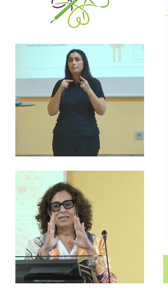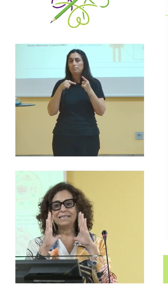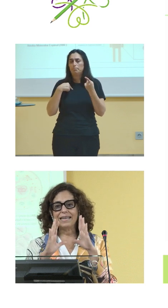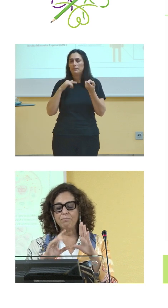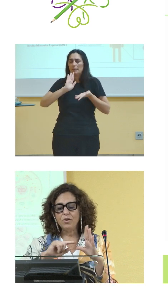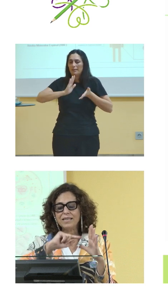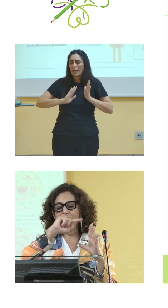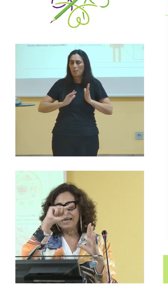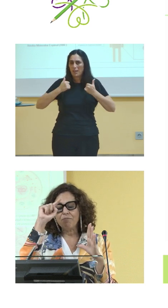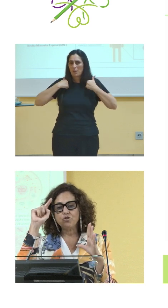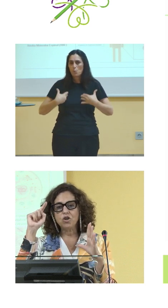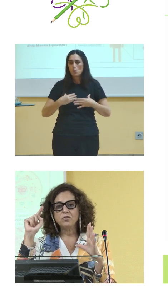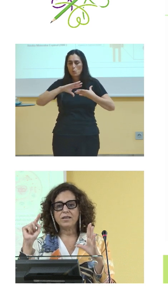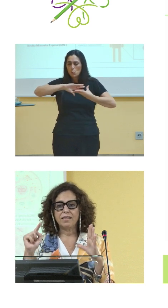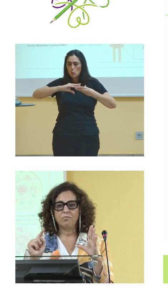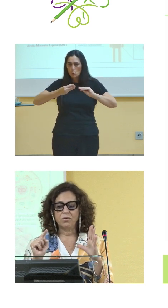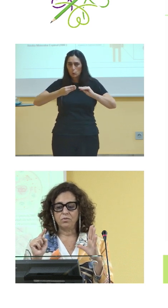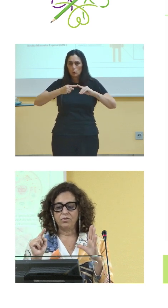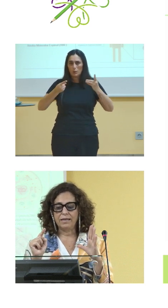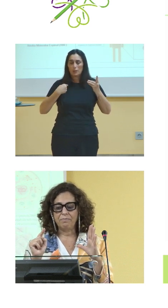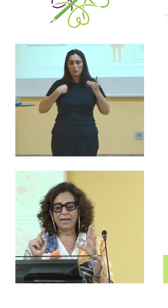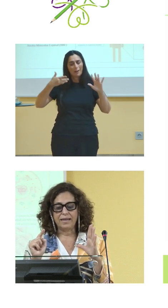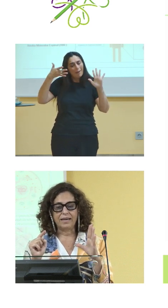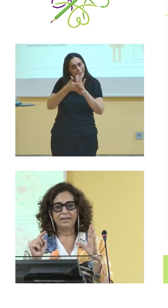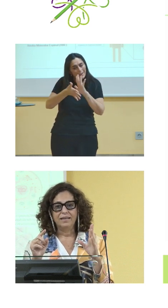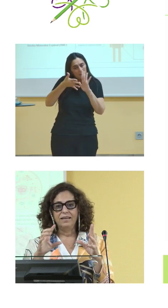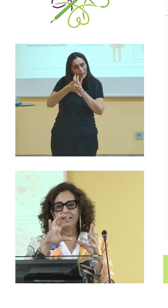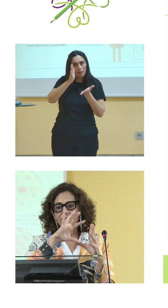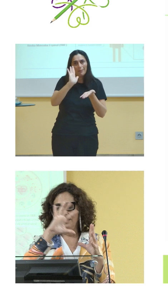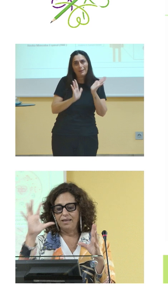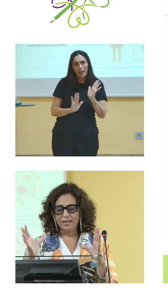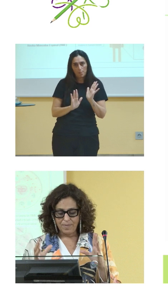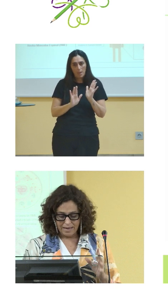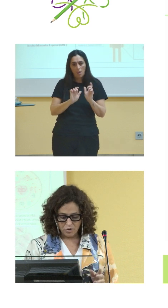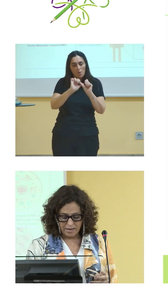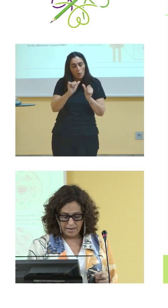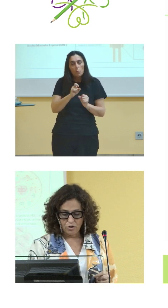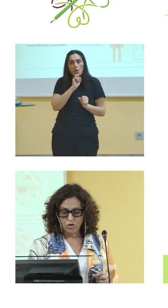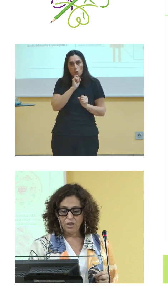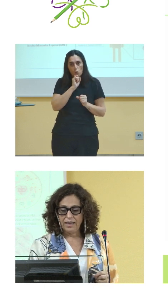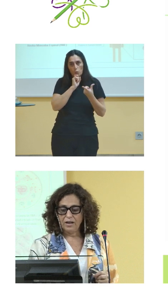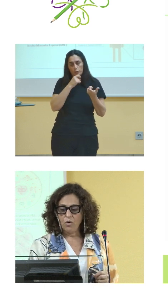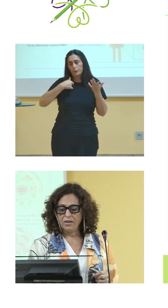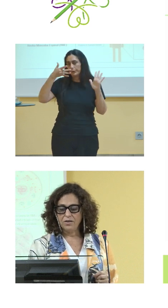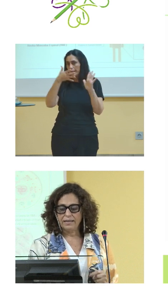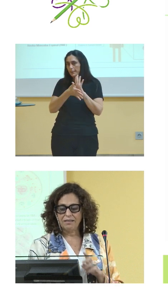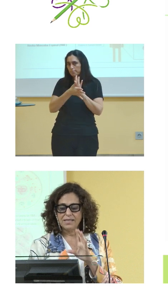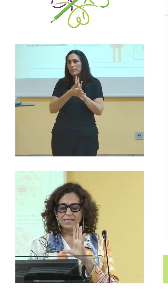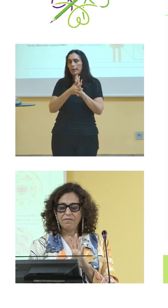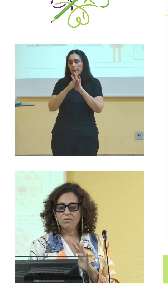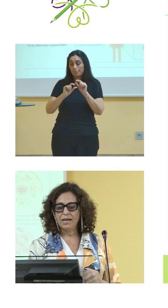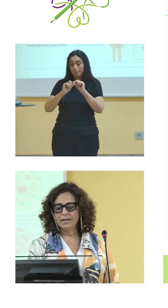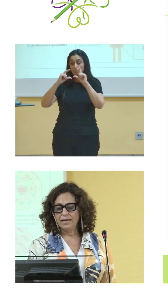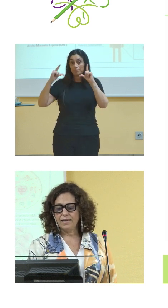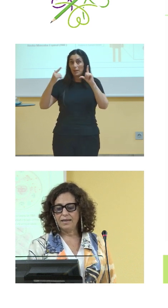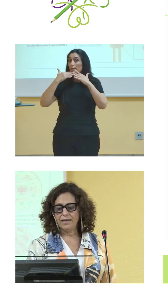nos basamos en este ejemplo y explicamos cómo se hace un producto de terapia génica. explicamos todo el cuadro a través de